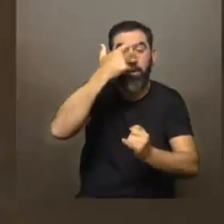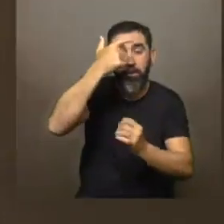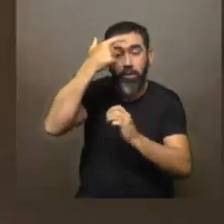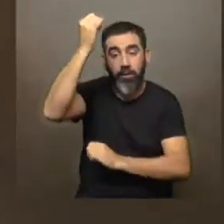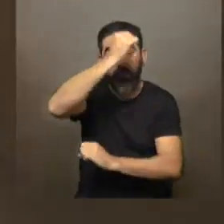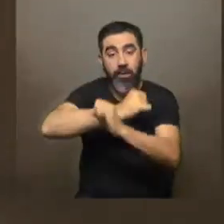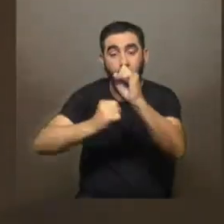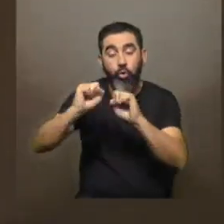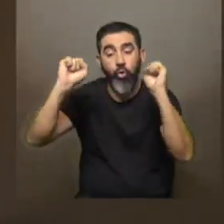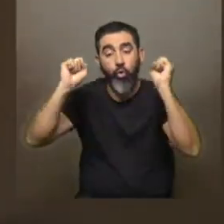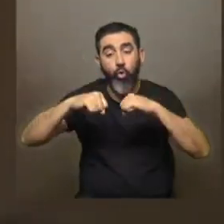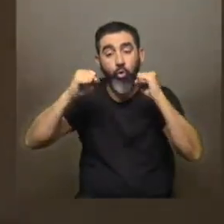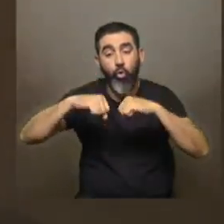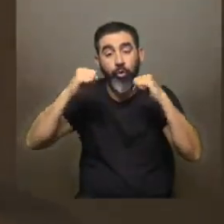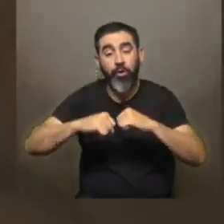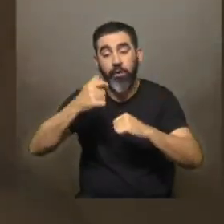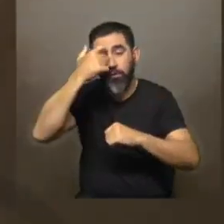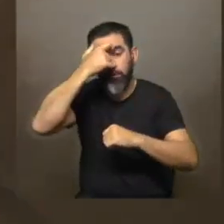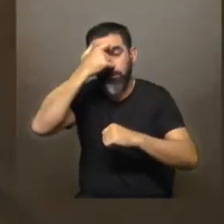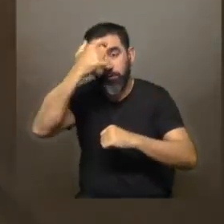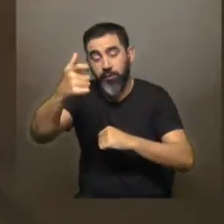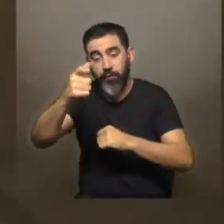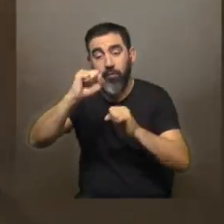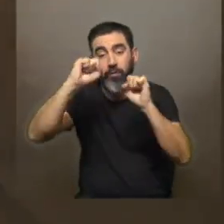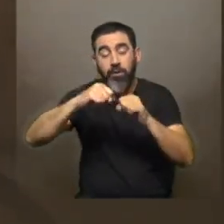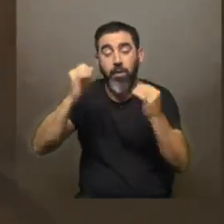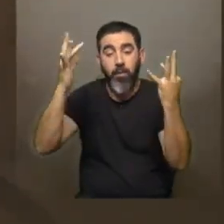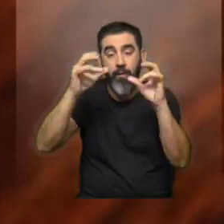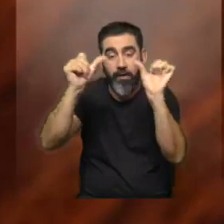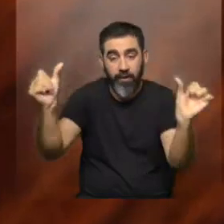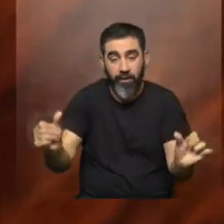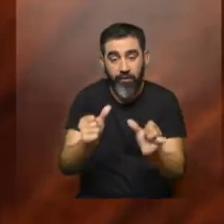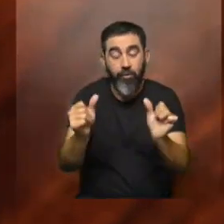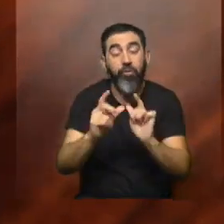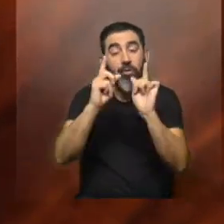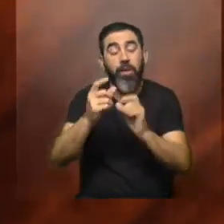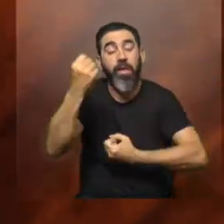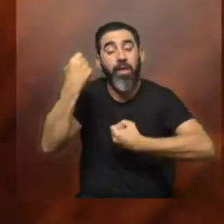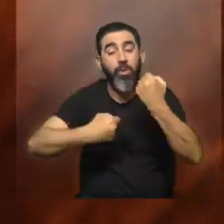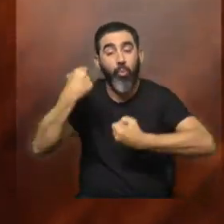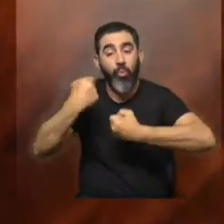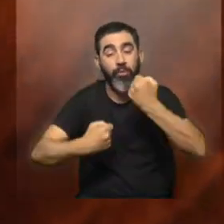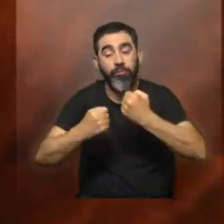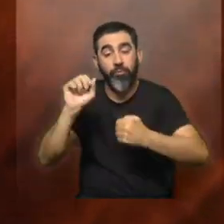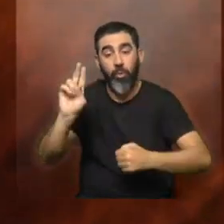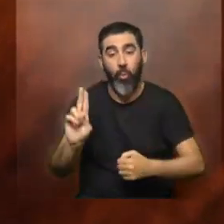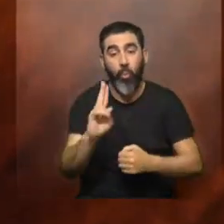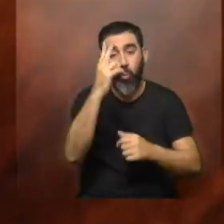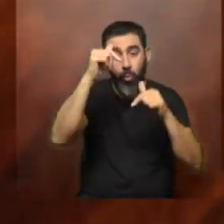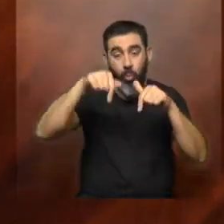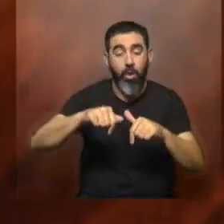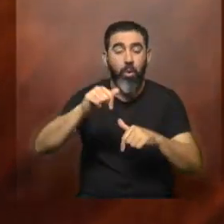tecnología cervecera que convocan a científicos, cerveceros caseros artesanales y también industriales. En Uruguay,